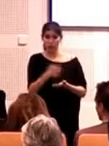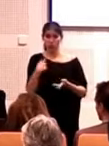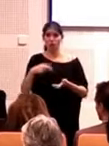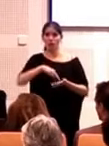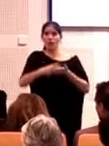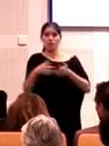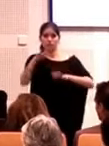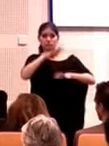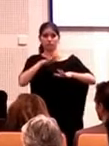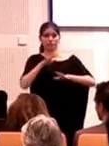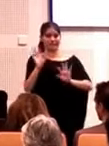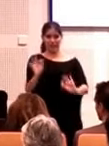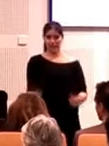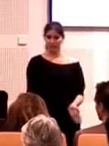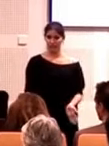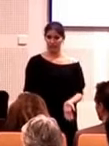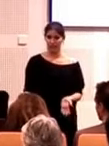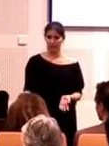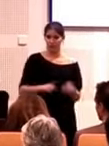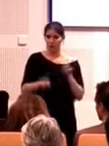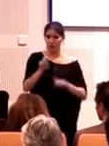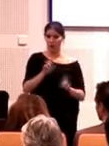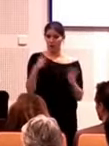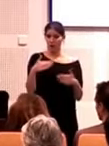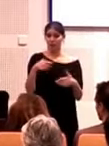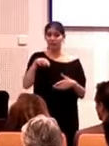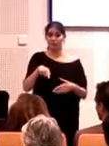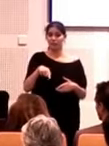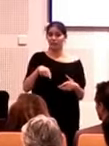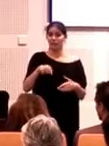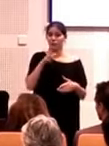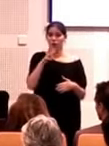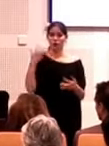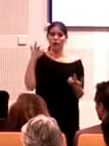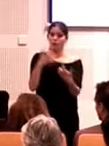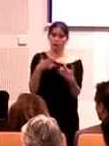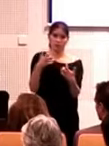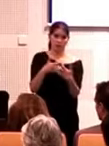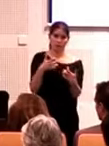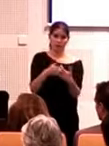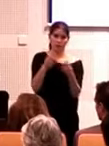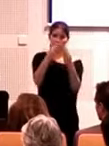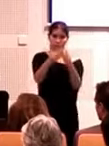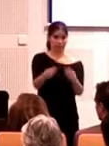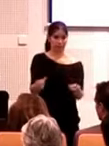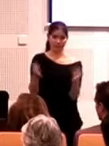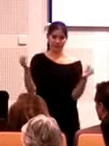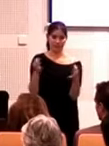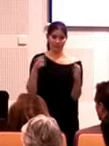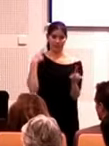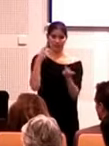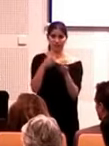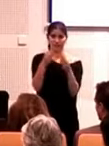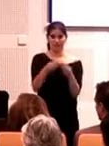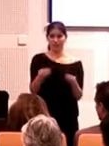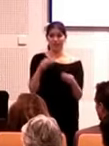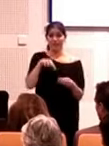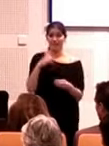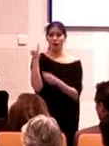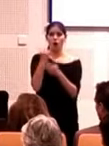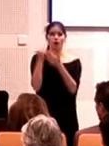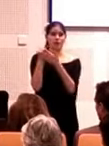jamacuco. Entonces, yo ahora mismo estoy mucho en la lucha de que esto se visibilice. Estas jornadas me parecen